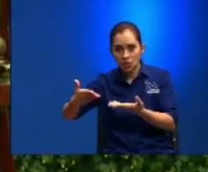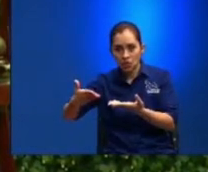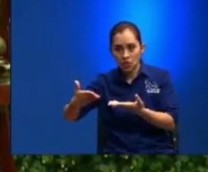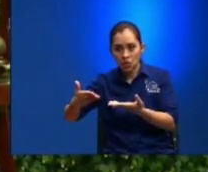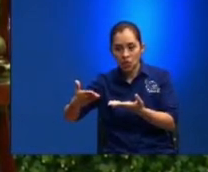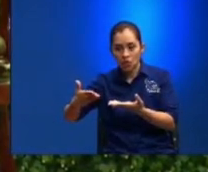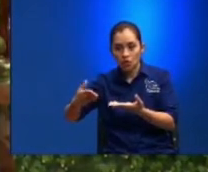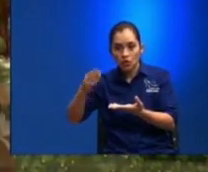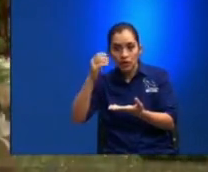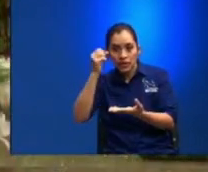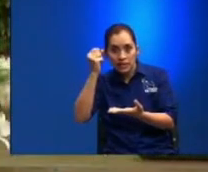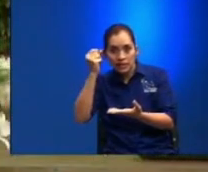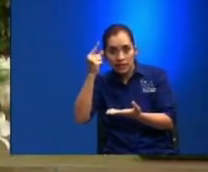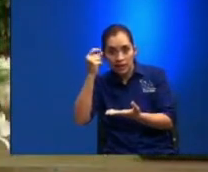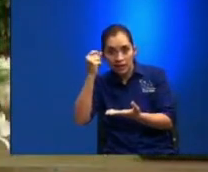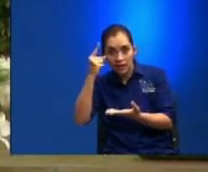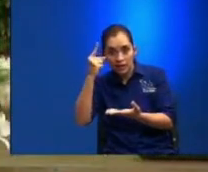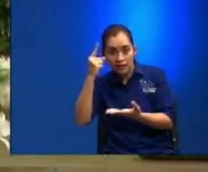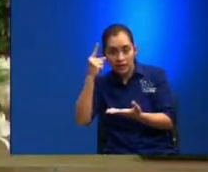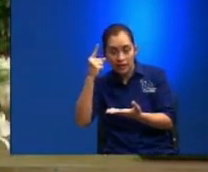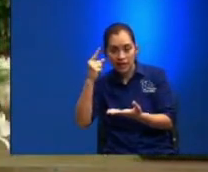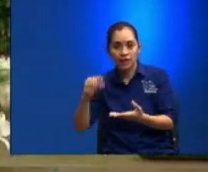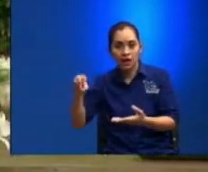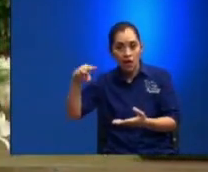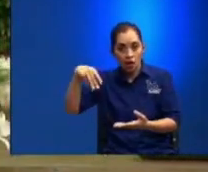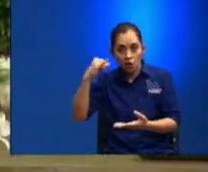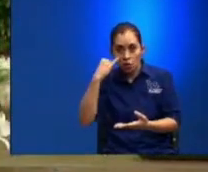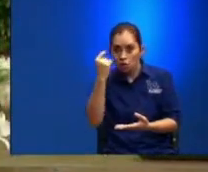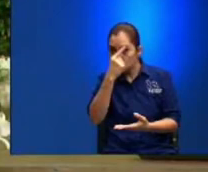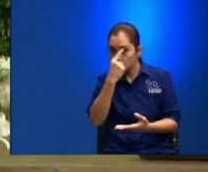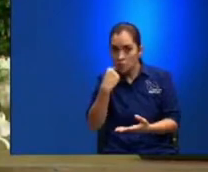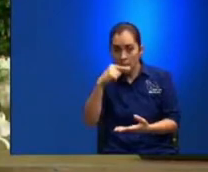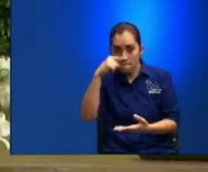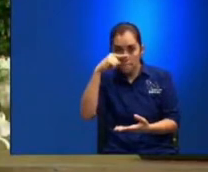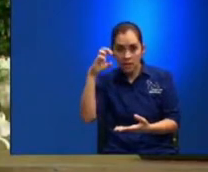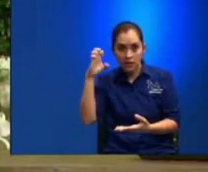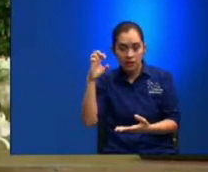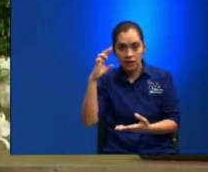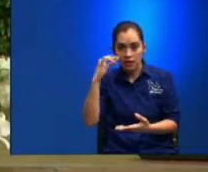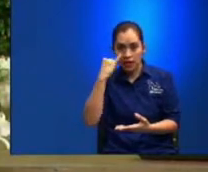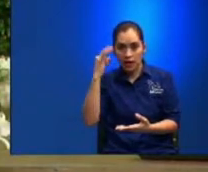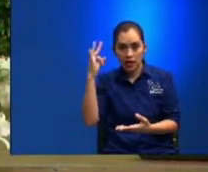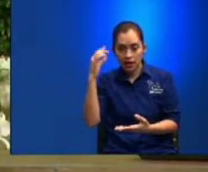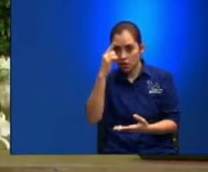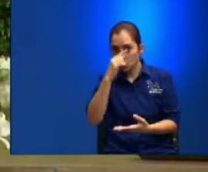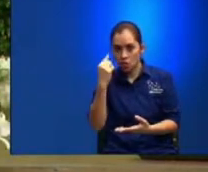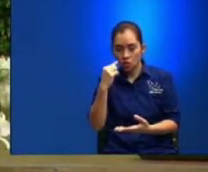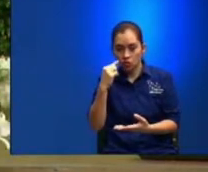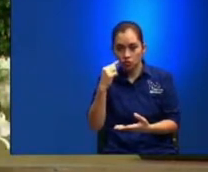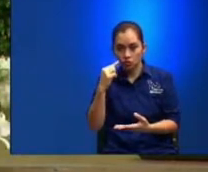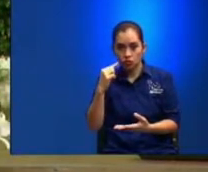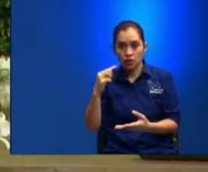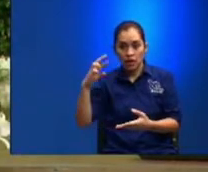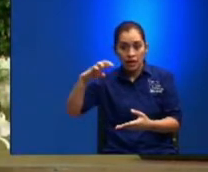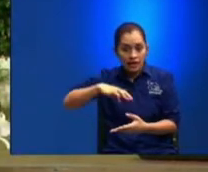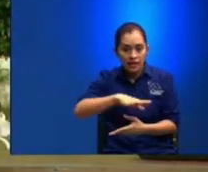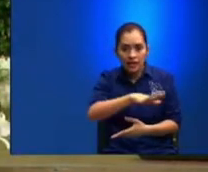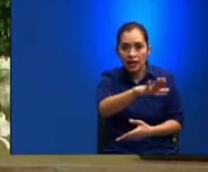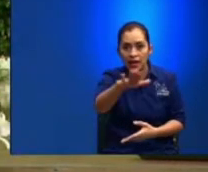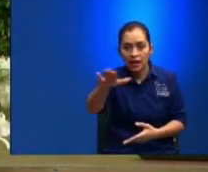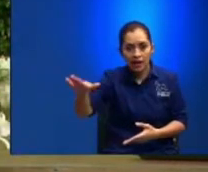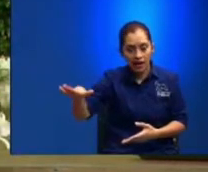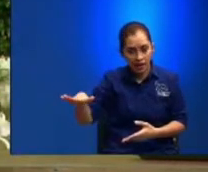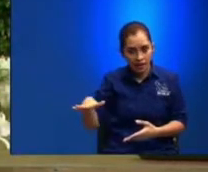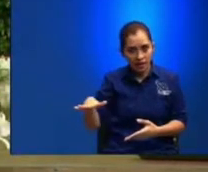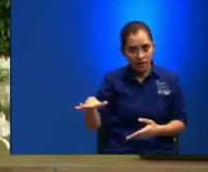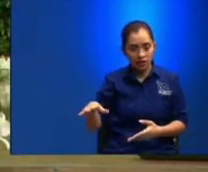entonces dentro de ese ministerio que yo creo que son varios ministerios que van confluyendo en uno en uno solo por ejemplo